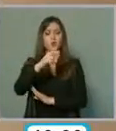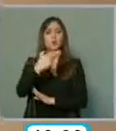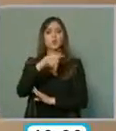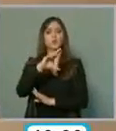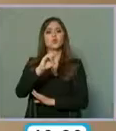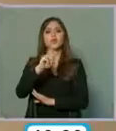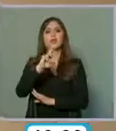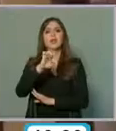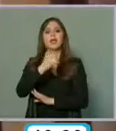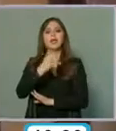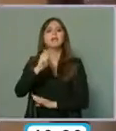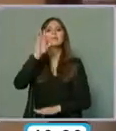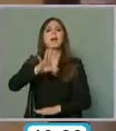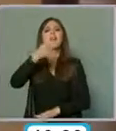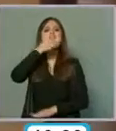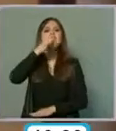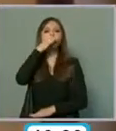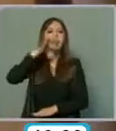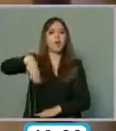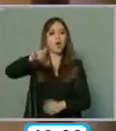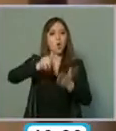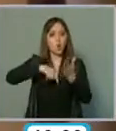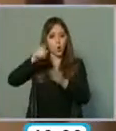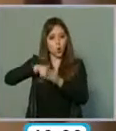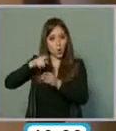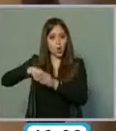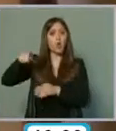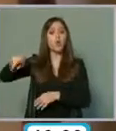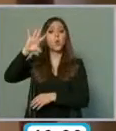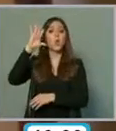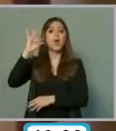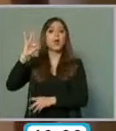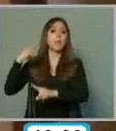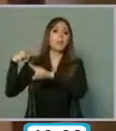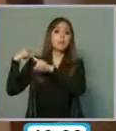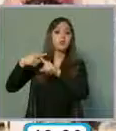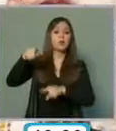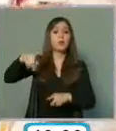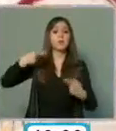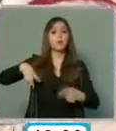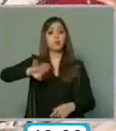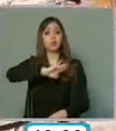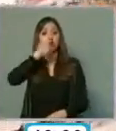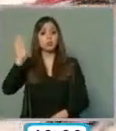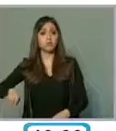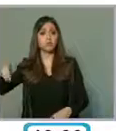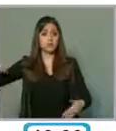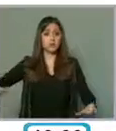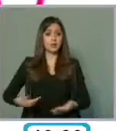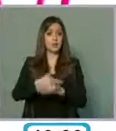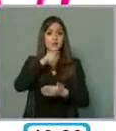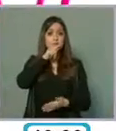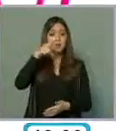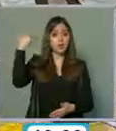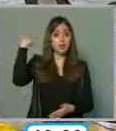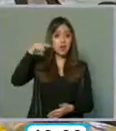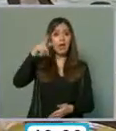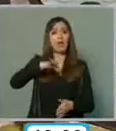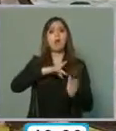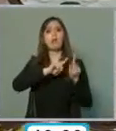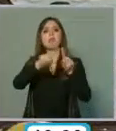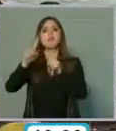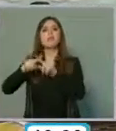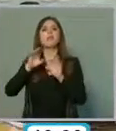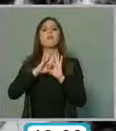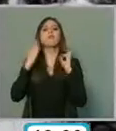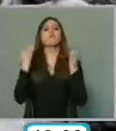La Fiesta del Color. En conmemoración del 40 aniversario luctuoso del artista jalisciense, esta exposición ofrece una visión general de su